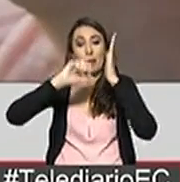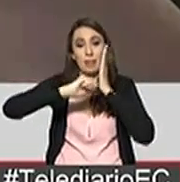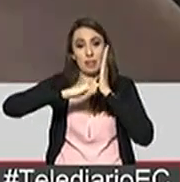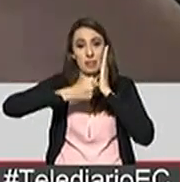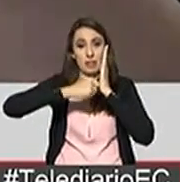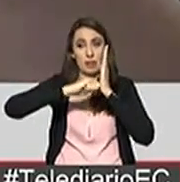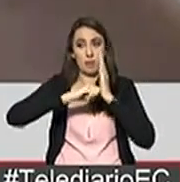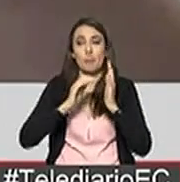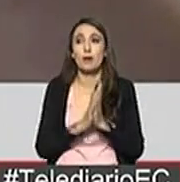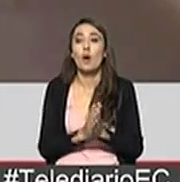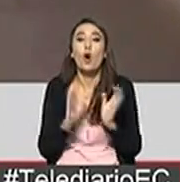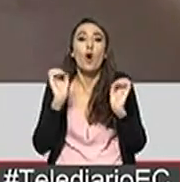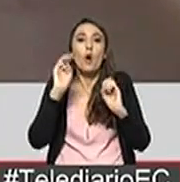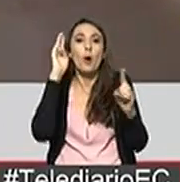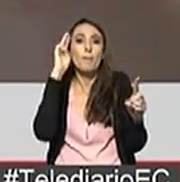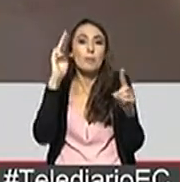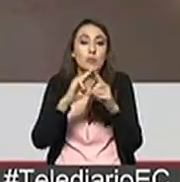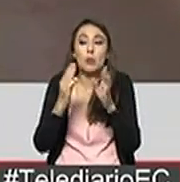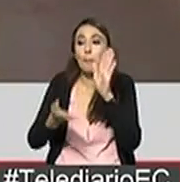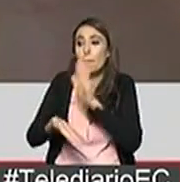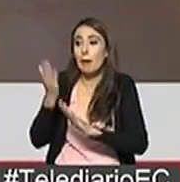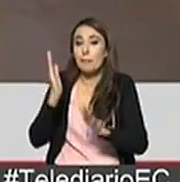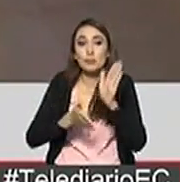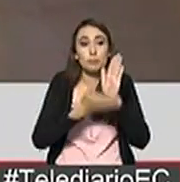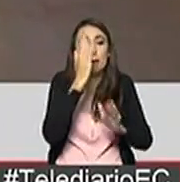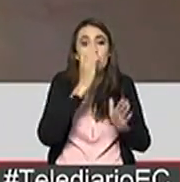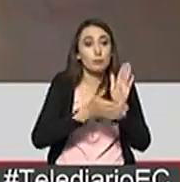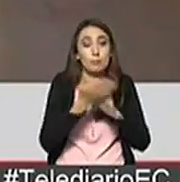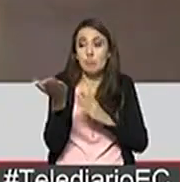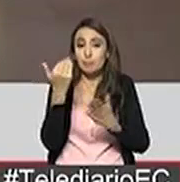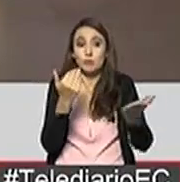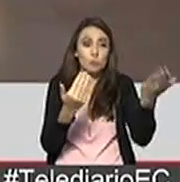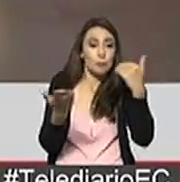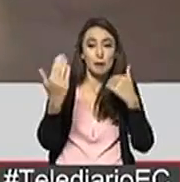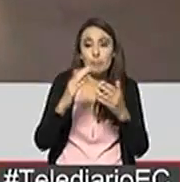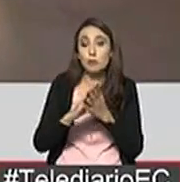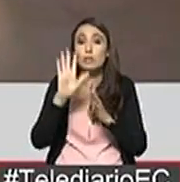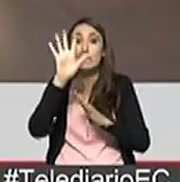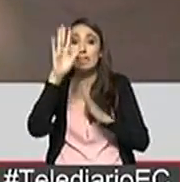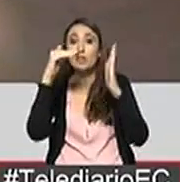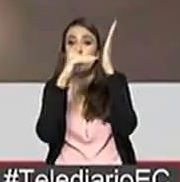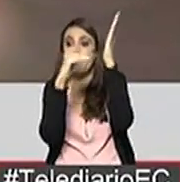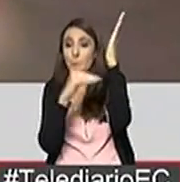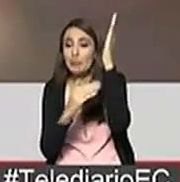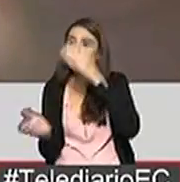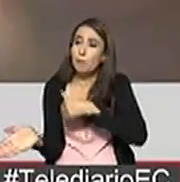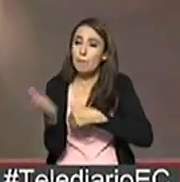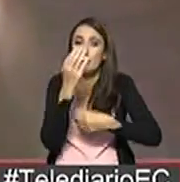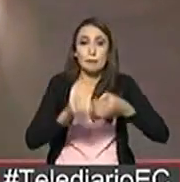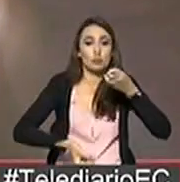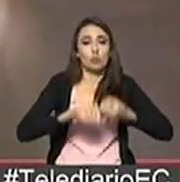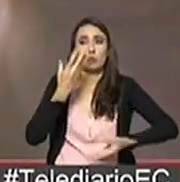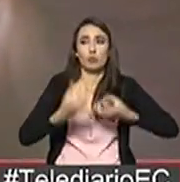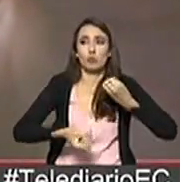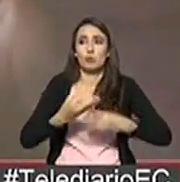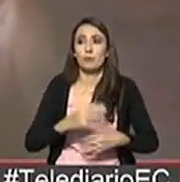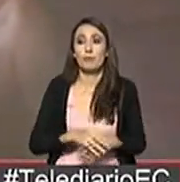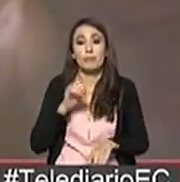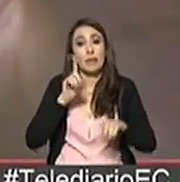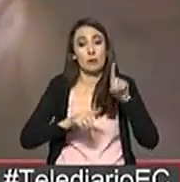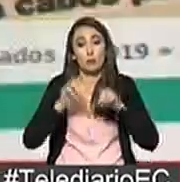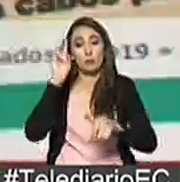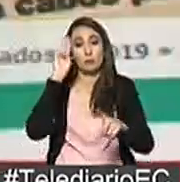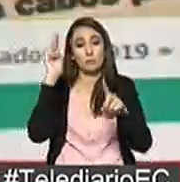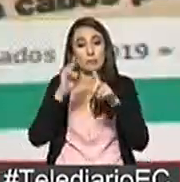Contraloría, mensajes como hay que irnos a ese lugar, diríjanse al quinto piso, entre otros. Juan Carlos Figueroa, Medios